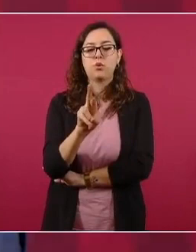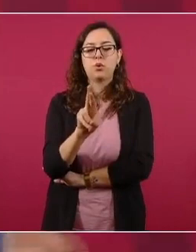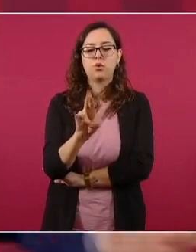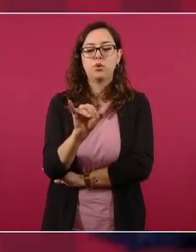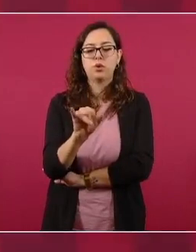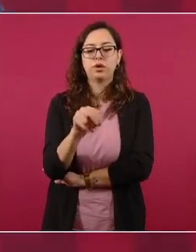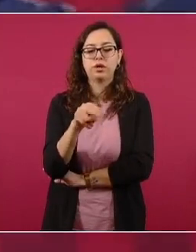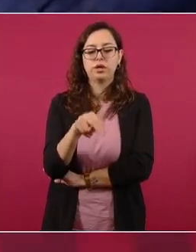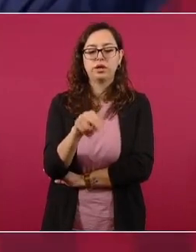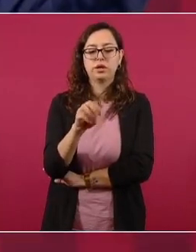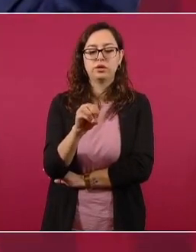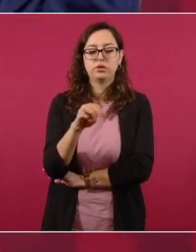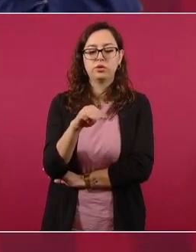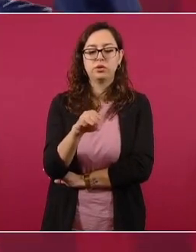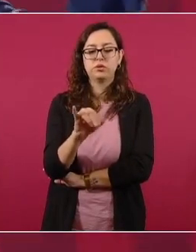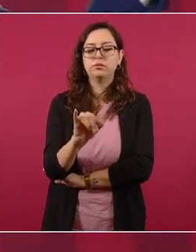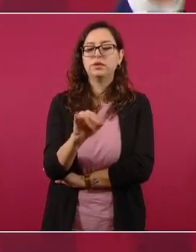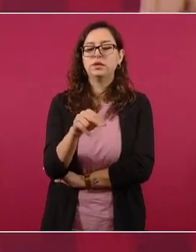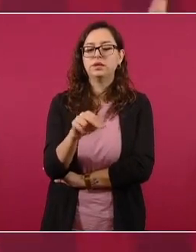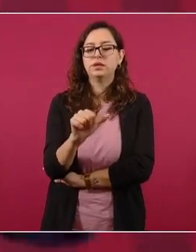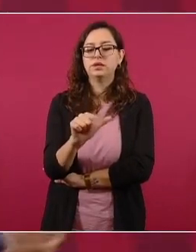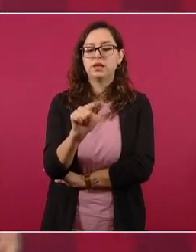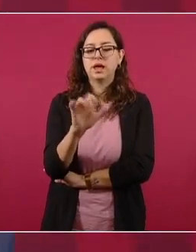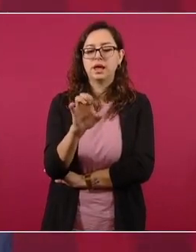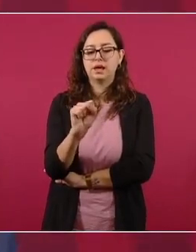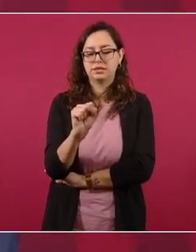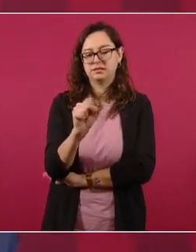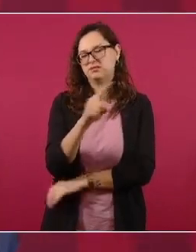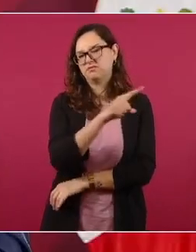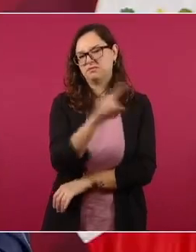Y en vez de 500,